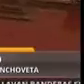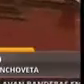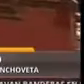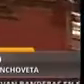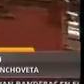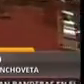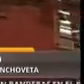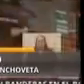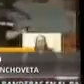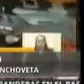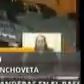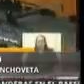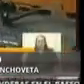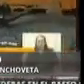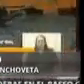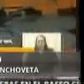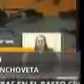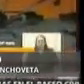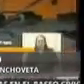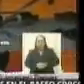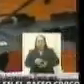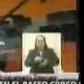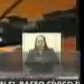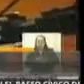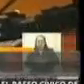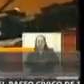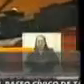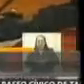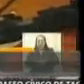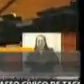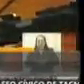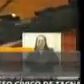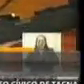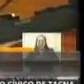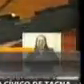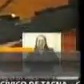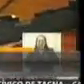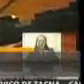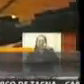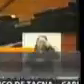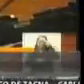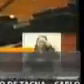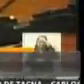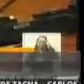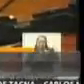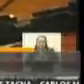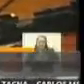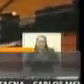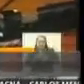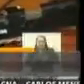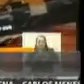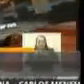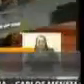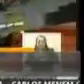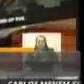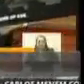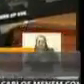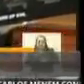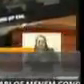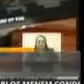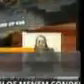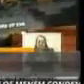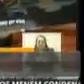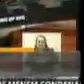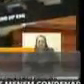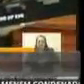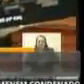bien es la pregunta la pregunta no se refiere específicamente a qué tipo de embarcaciones sobre las cuales se están